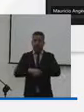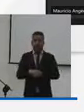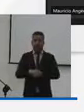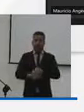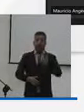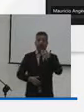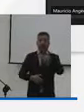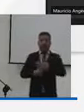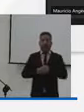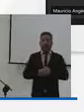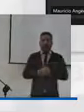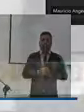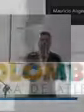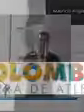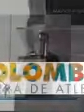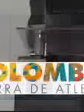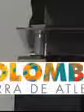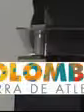muchas gracias